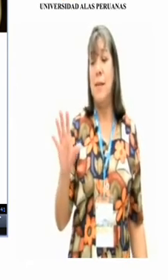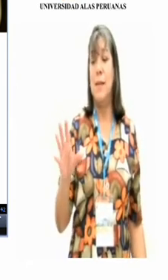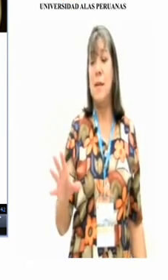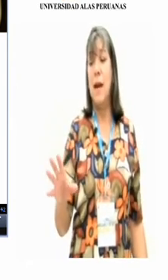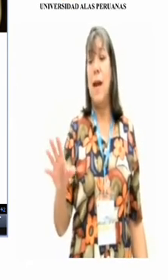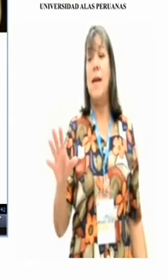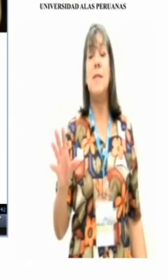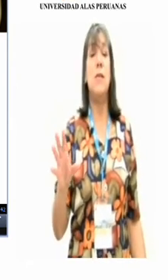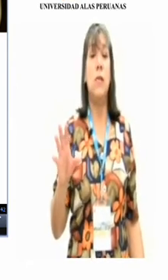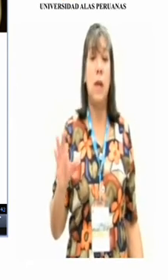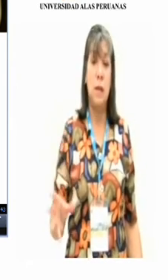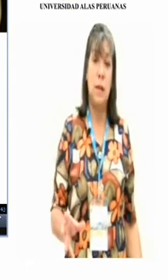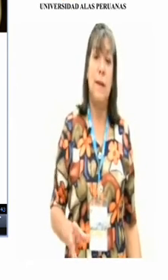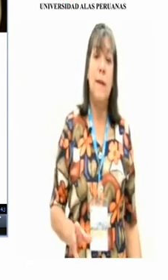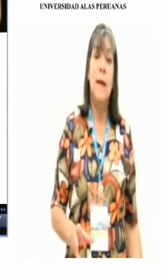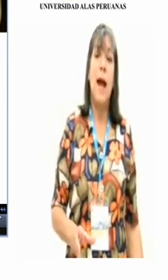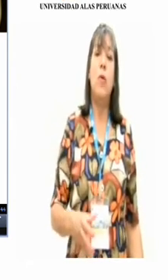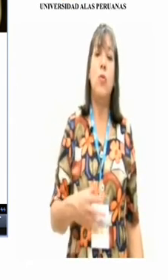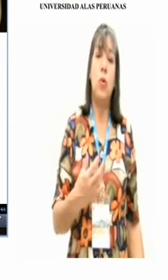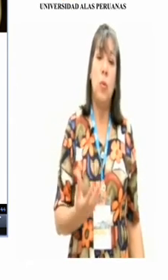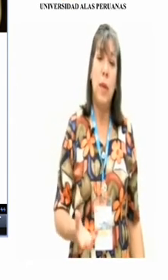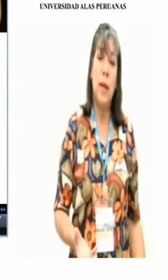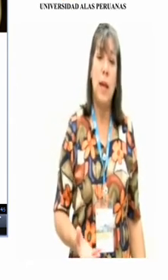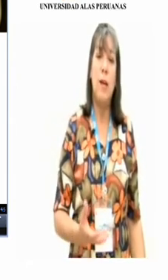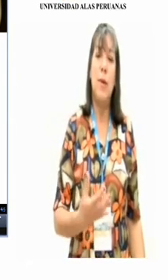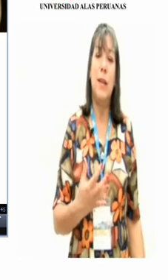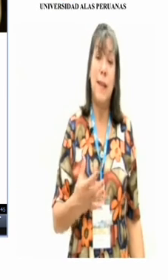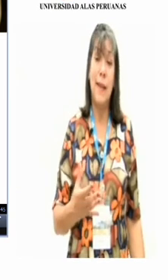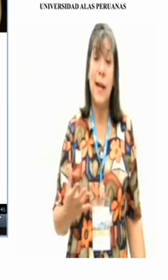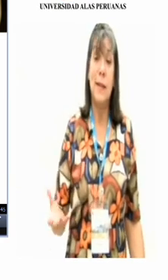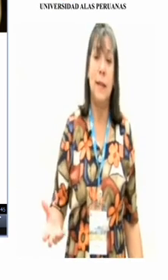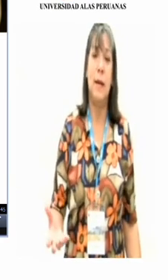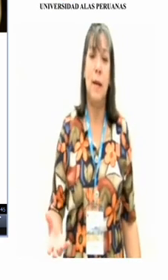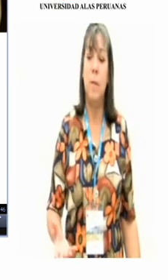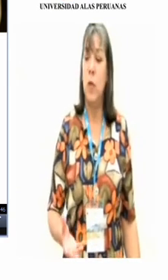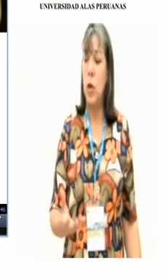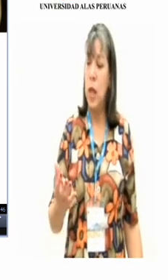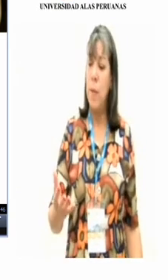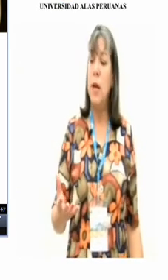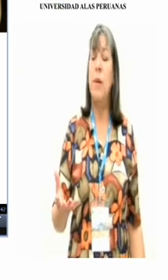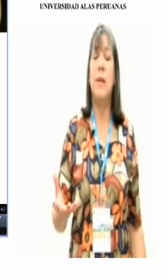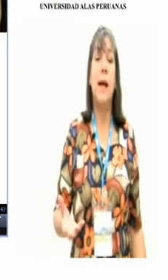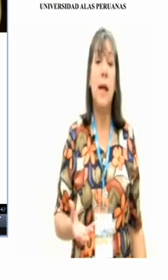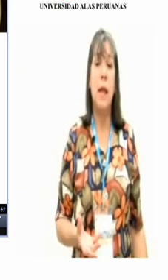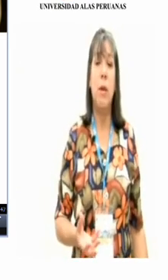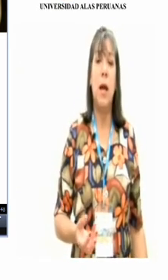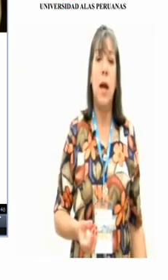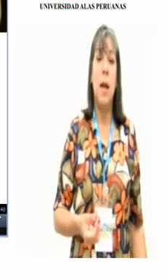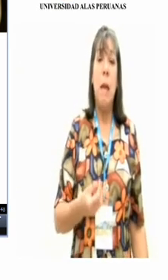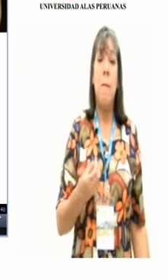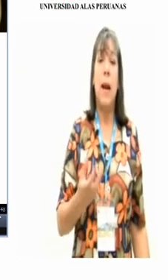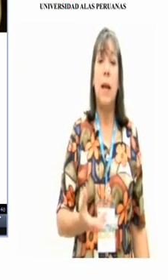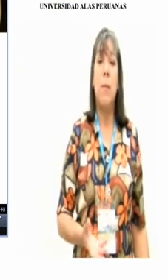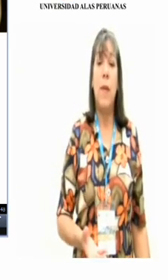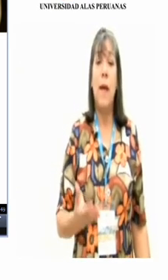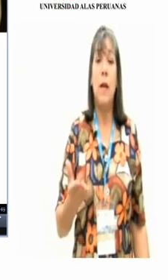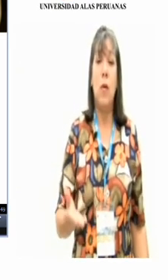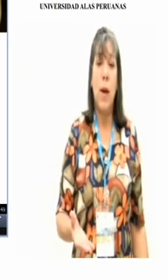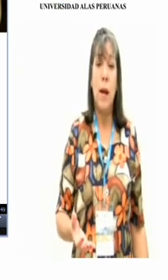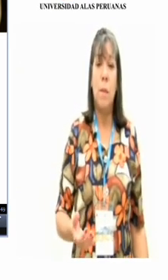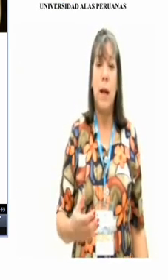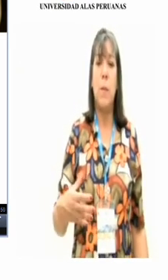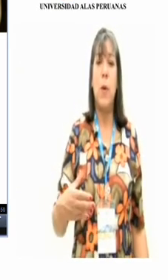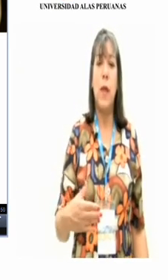Tenemos que garantizarle a ese docente autonomía y libertad de cátedra, lo que llaman libertad académica, para que